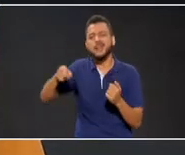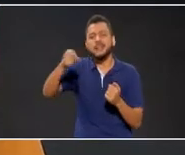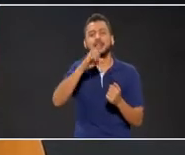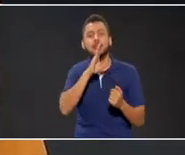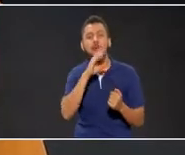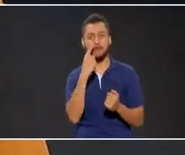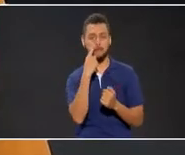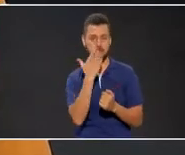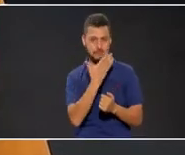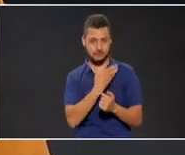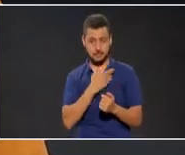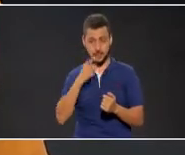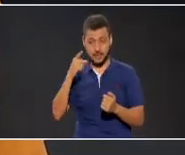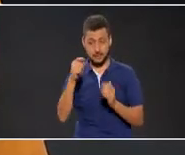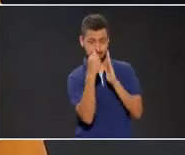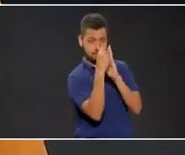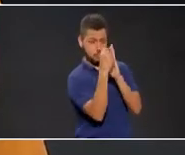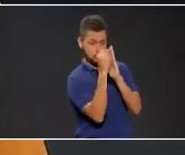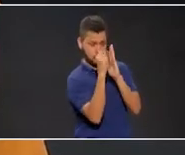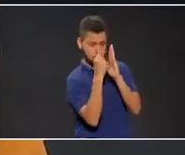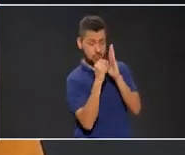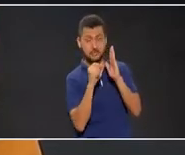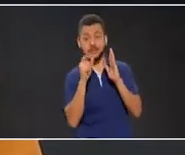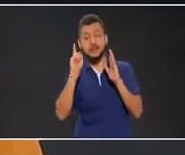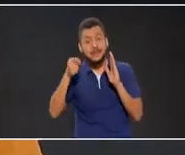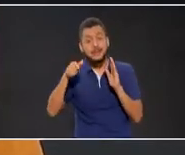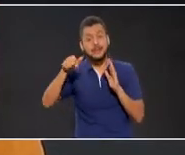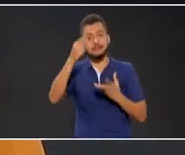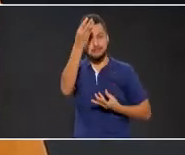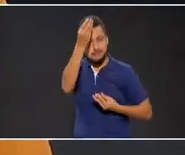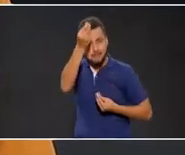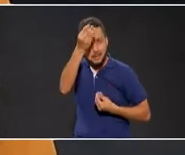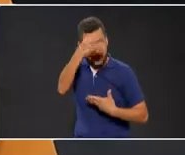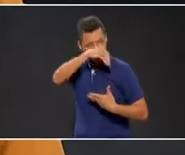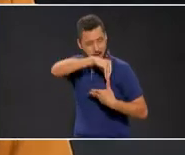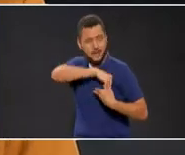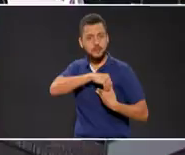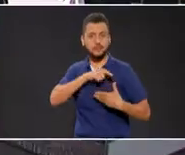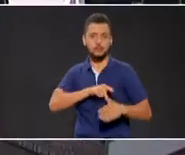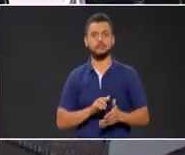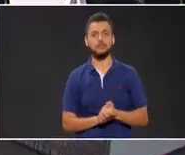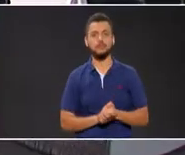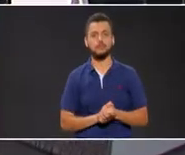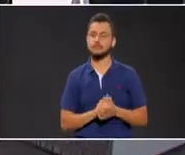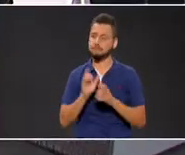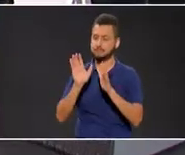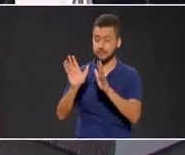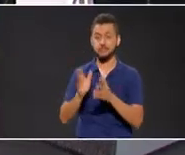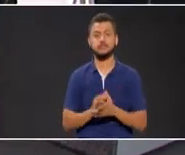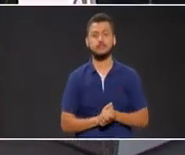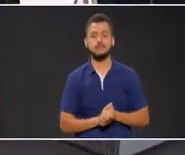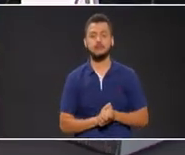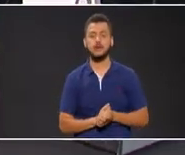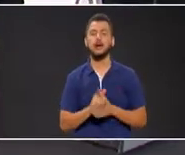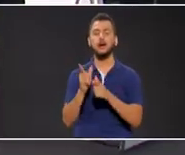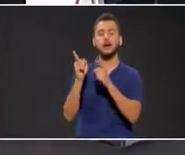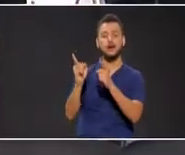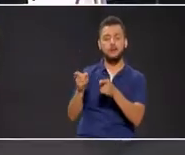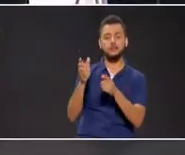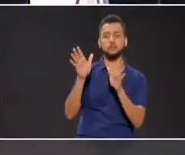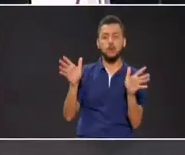ya que la familia es el núcleo principal del territorio usted en este caso